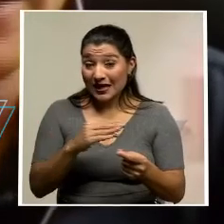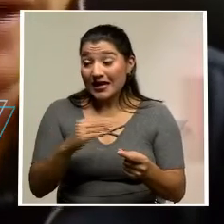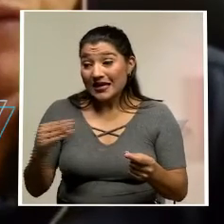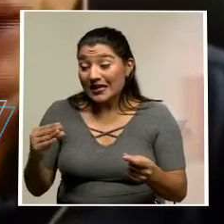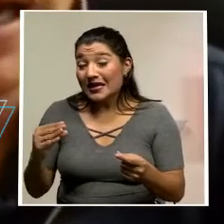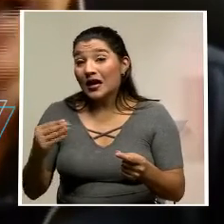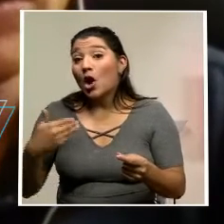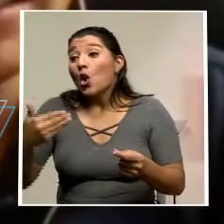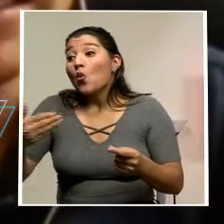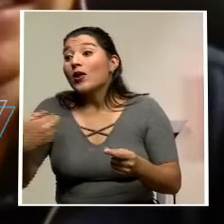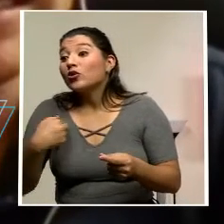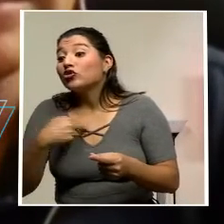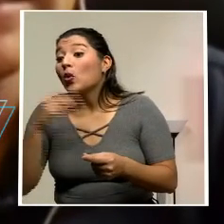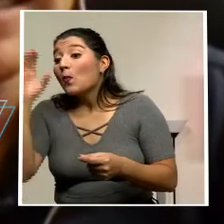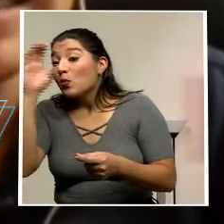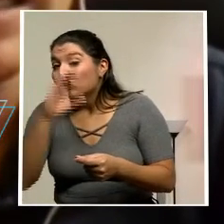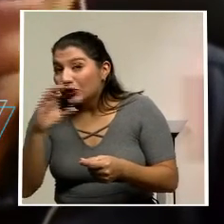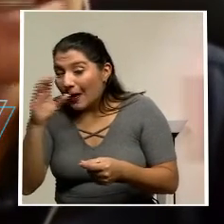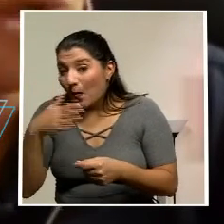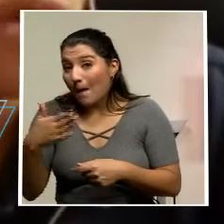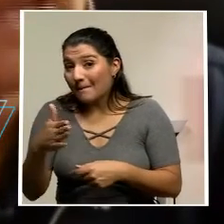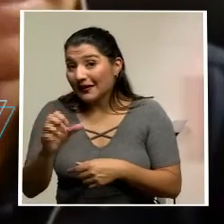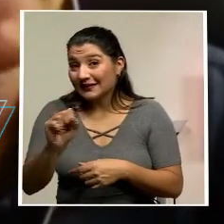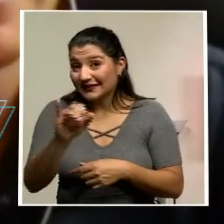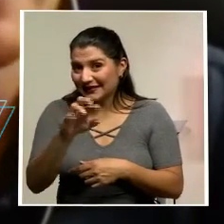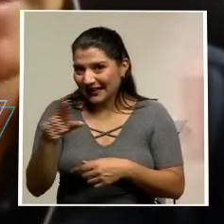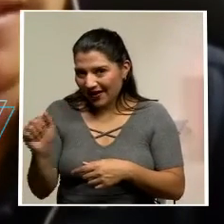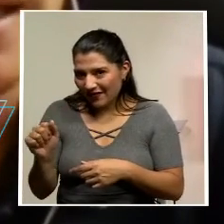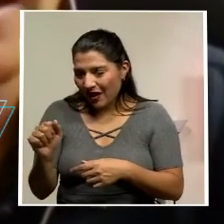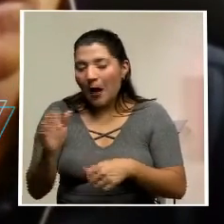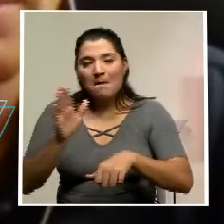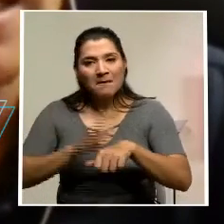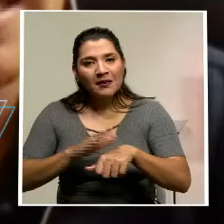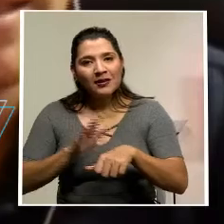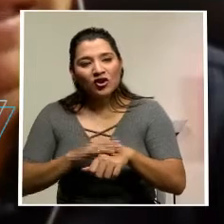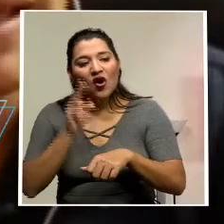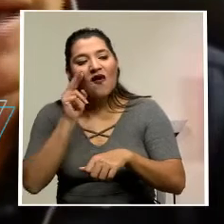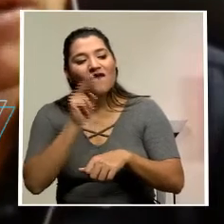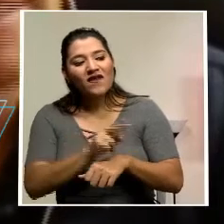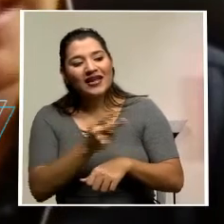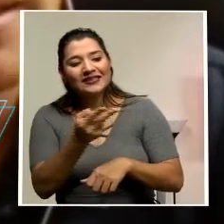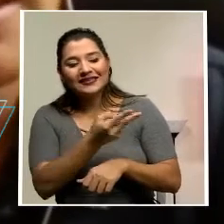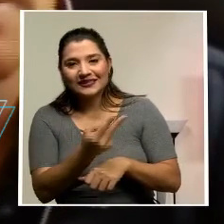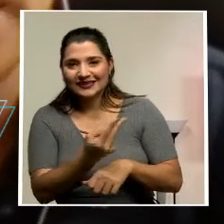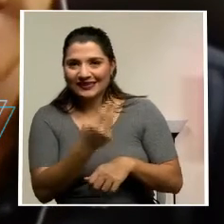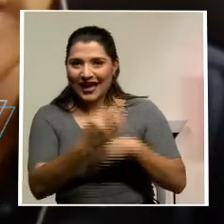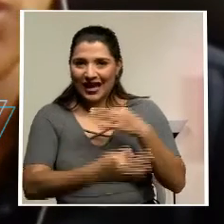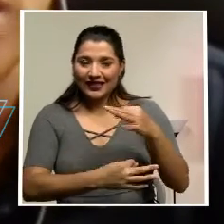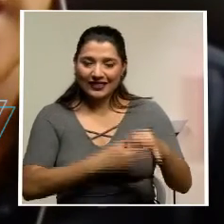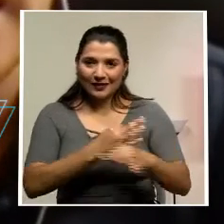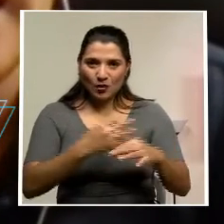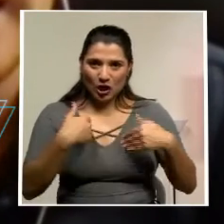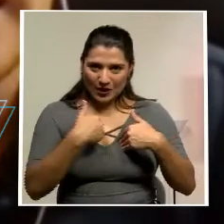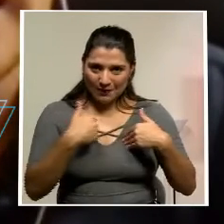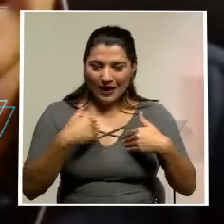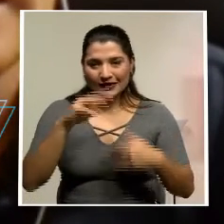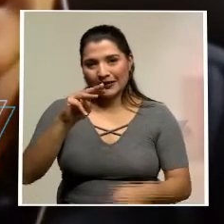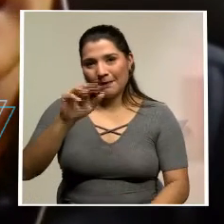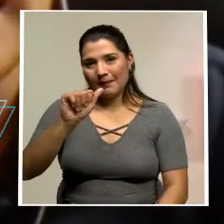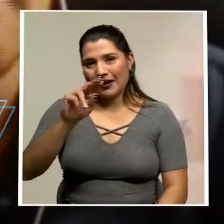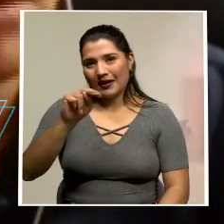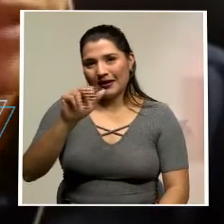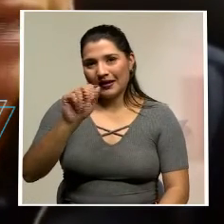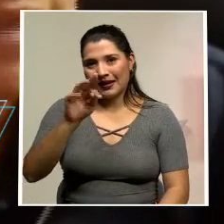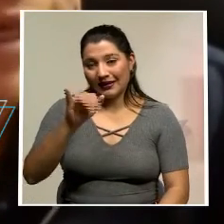ha revelado y que nos ayuda también a entenderlos, ¿verdad? Y entender los ambientes específicos y